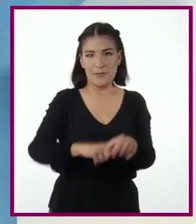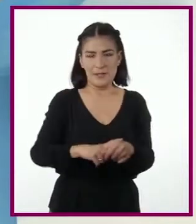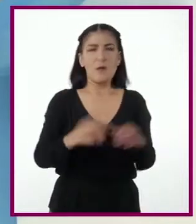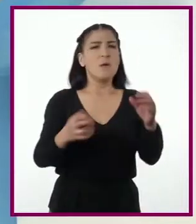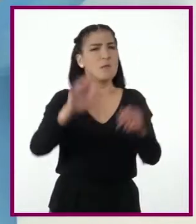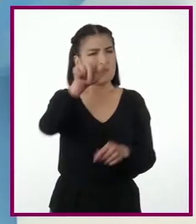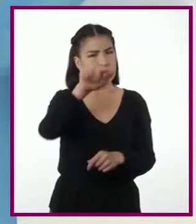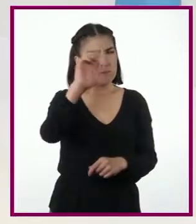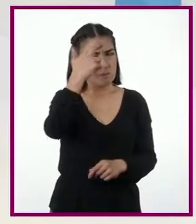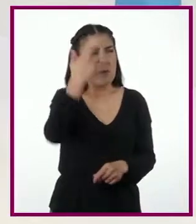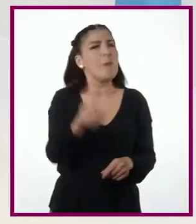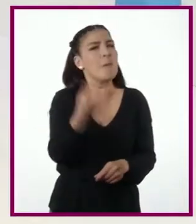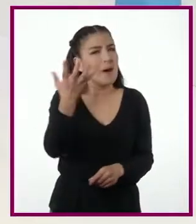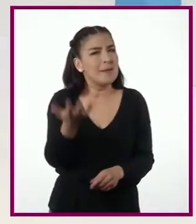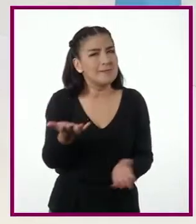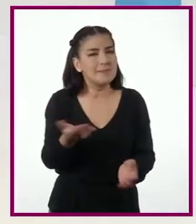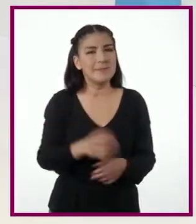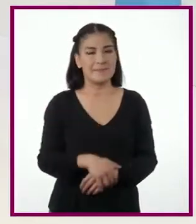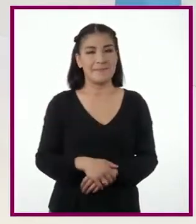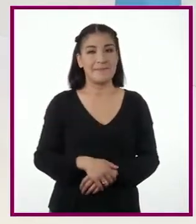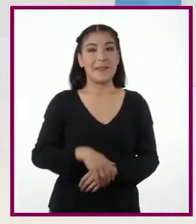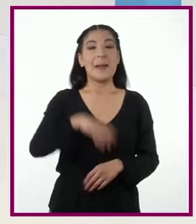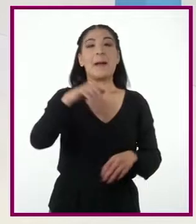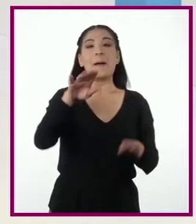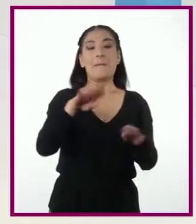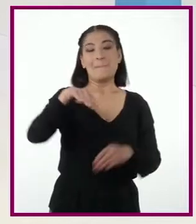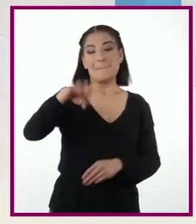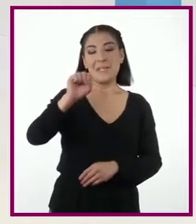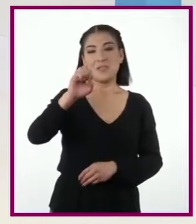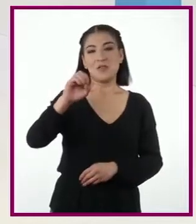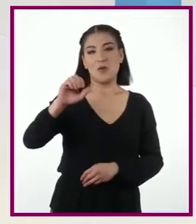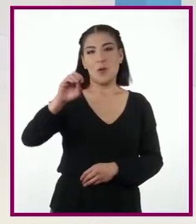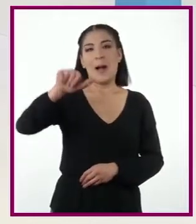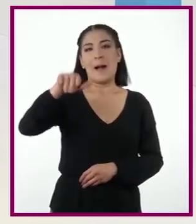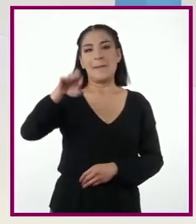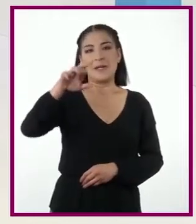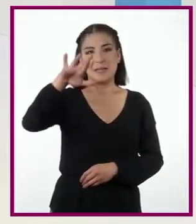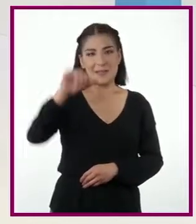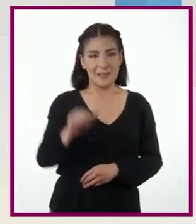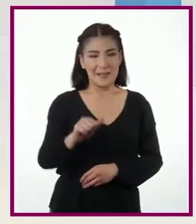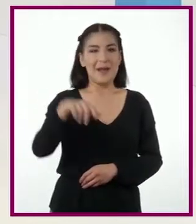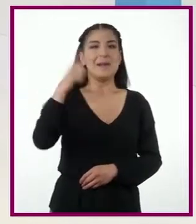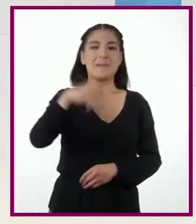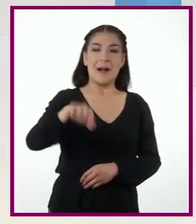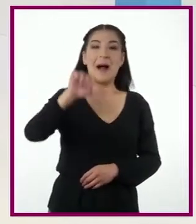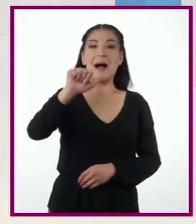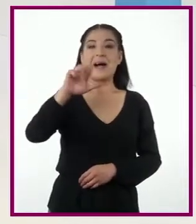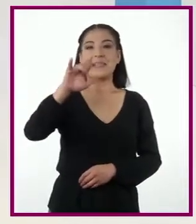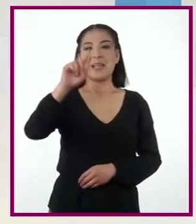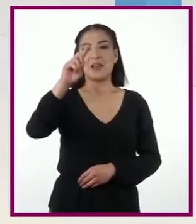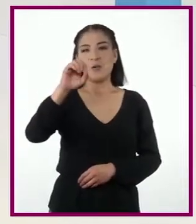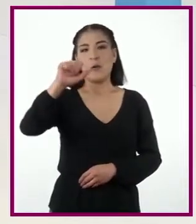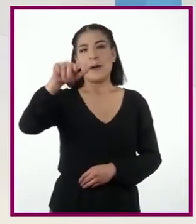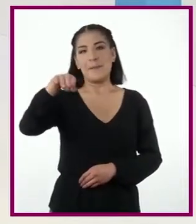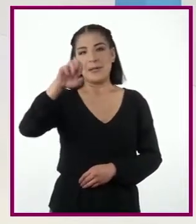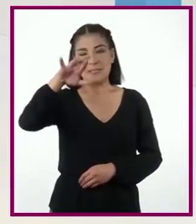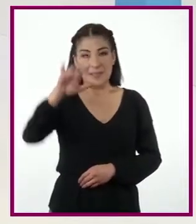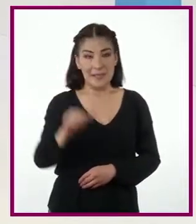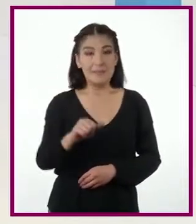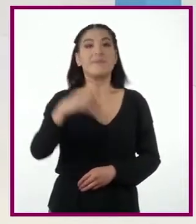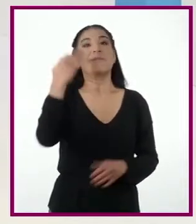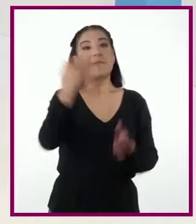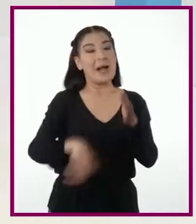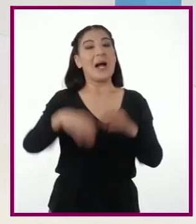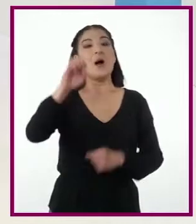¿Recuerdan cuáles son? ¿Aridoamérica y Mesoamérica? Efectivamente, pero no olvides Oasis